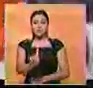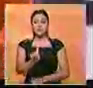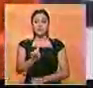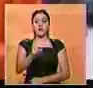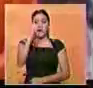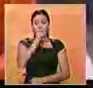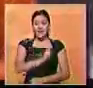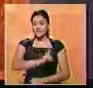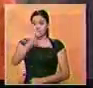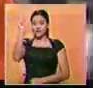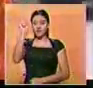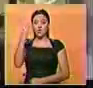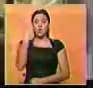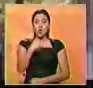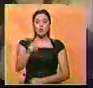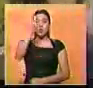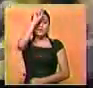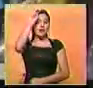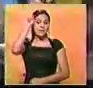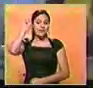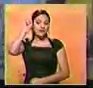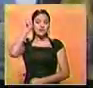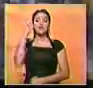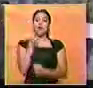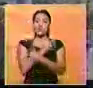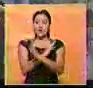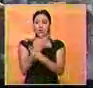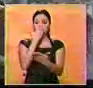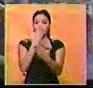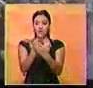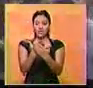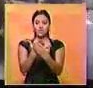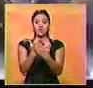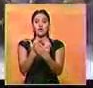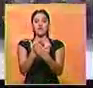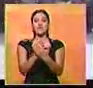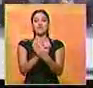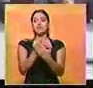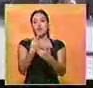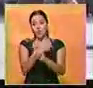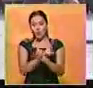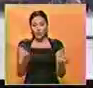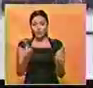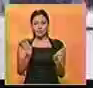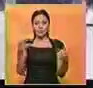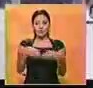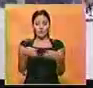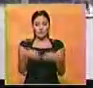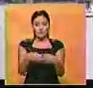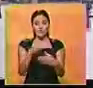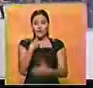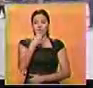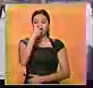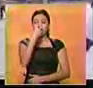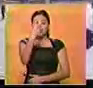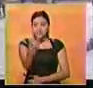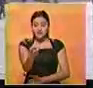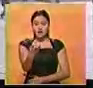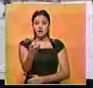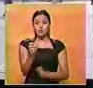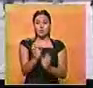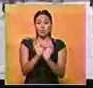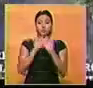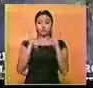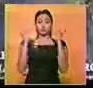Nou. Por su parte, el Real Madrid estará jugando ante el Sporting de Gijón. El Atlético de Madrid visitará al Getafe, un Atlético de Madrid